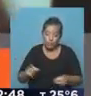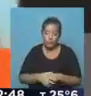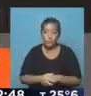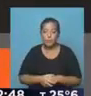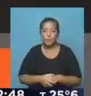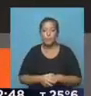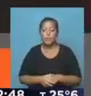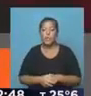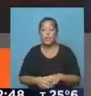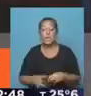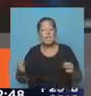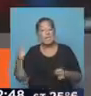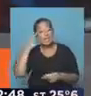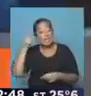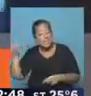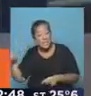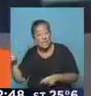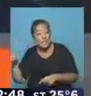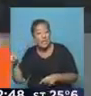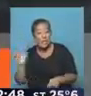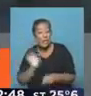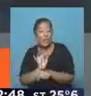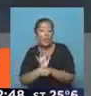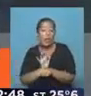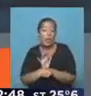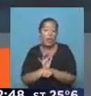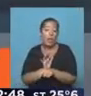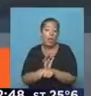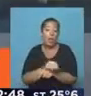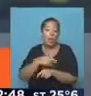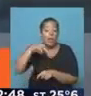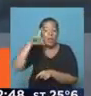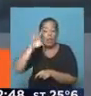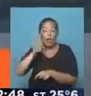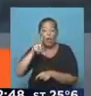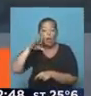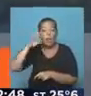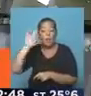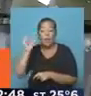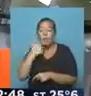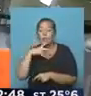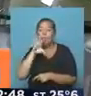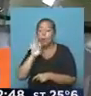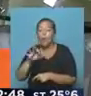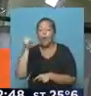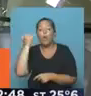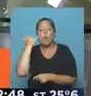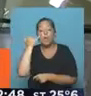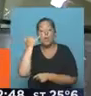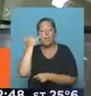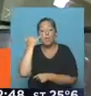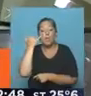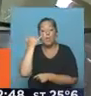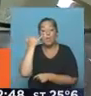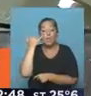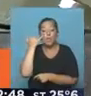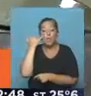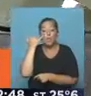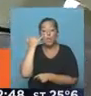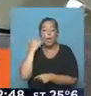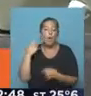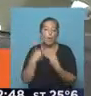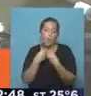quiero decir china es un país que no pregona el neoliberalismo si vamos a a simplificar el fenómeno y sin embargo ha estado en enferma de